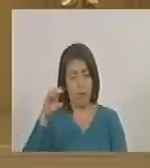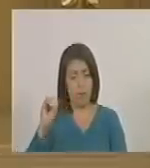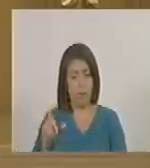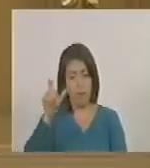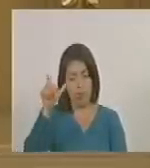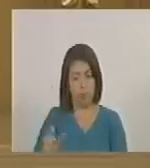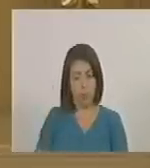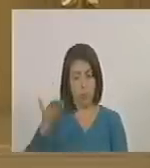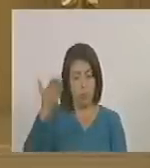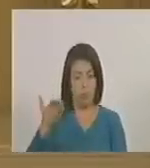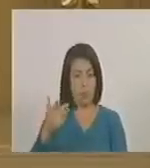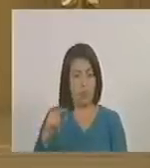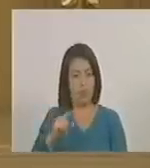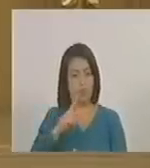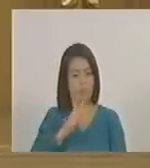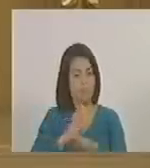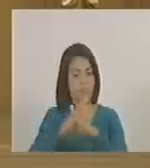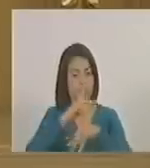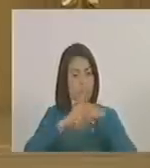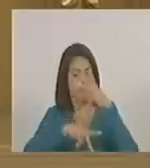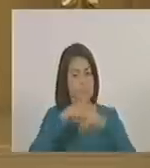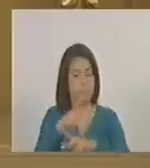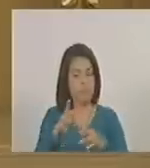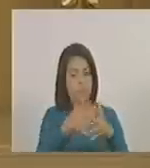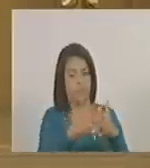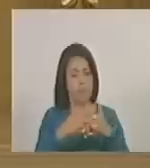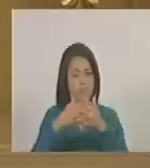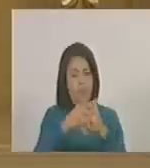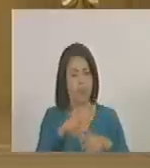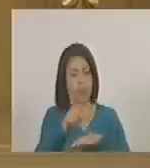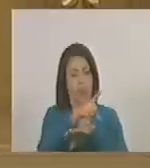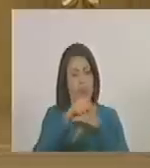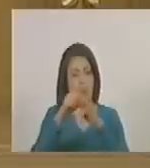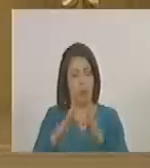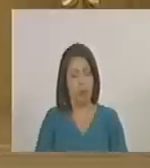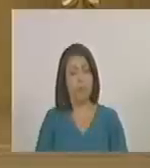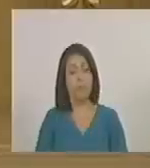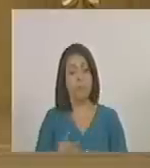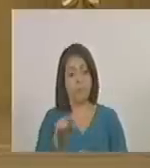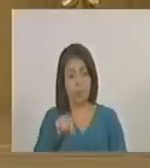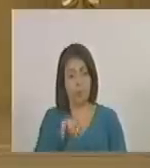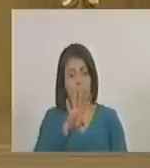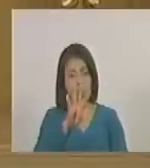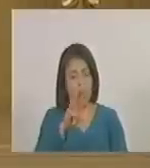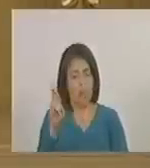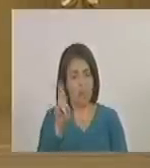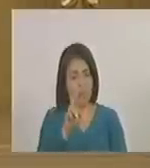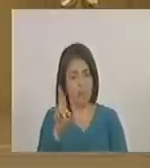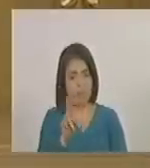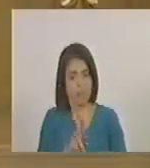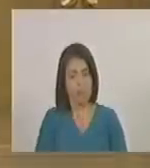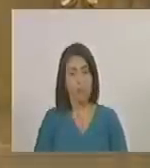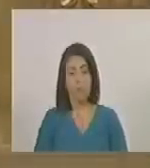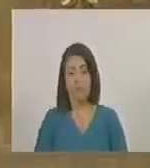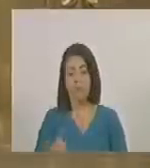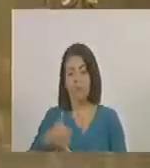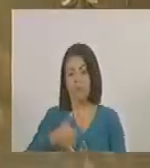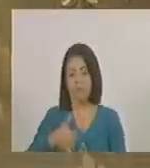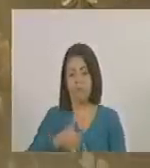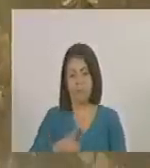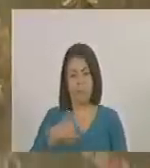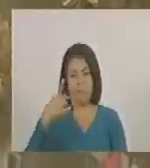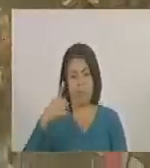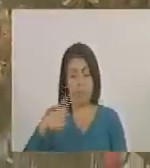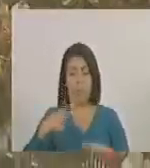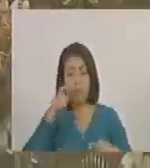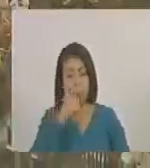combativa frente a las políticas neoliberales impuestas por los gobiernos de la extinta Cuarta República que vulneraban los derechos del